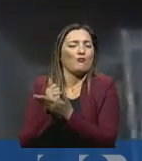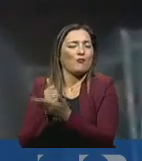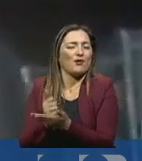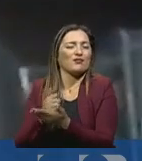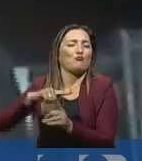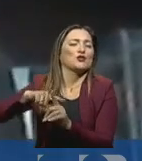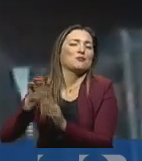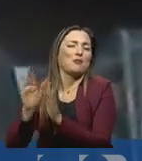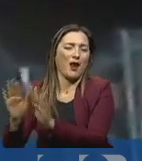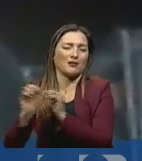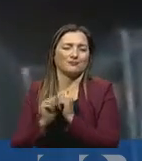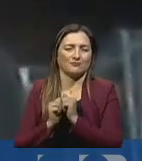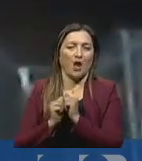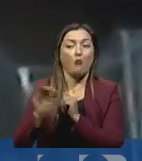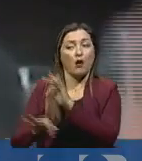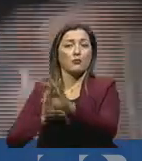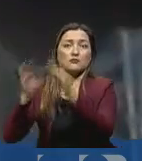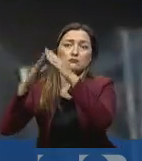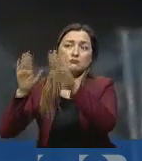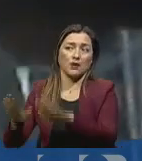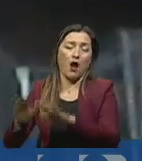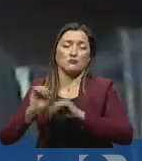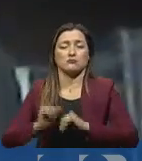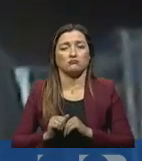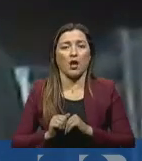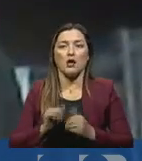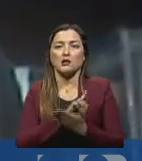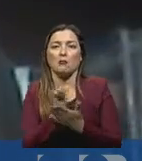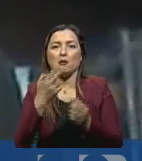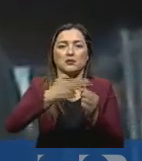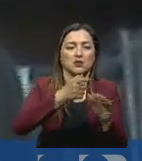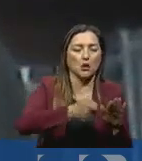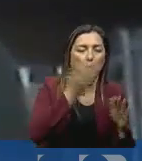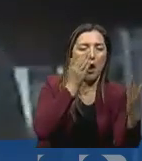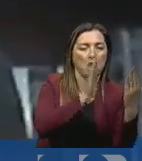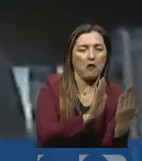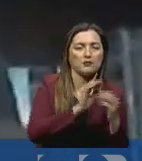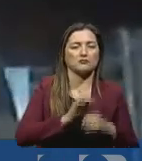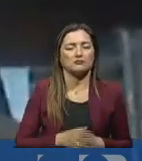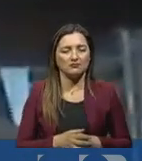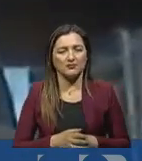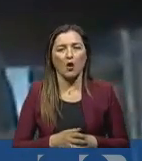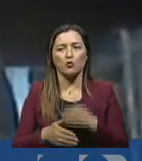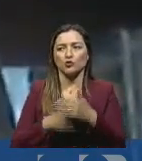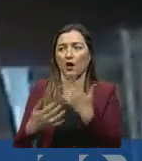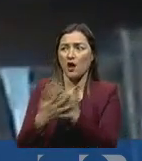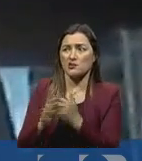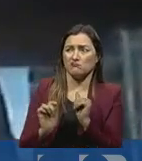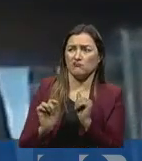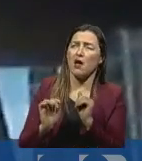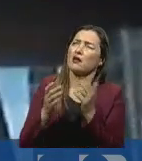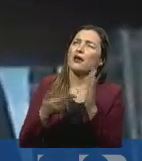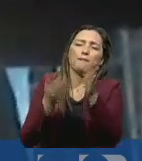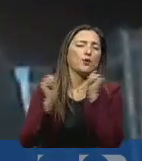sustituyen medidas cautelares establecen penas procedimientos de abreviados que derivan en la